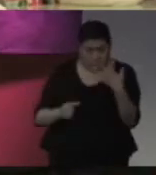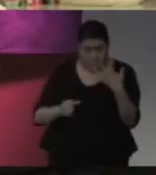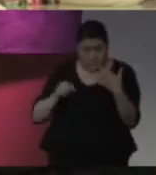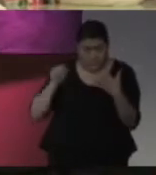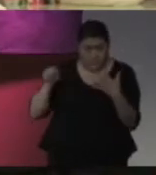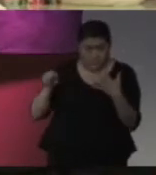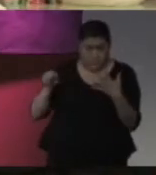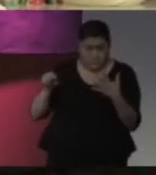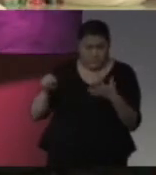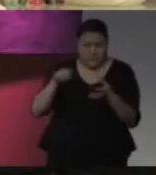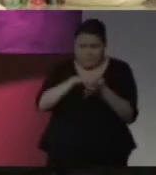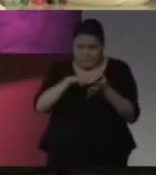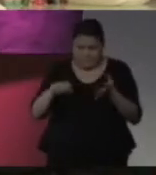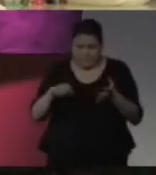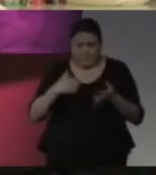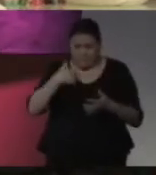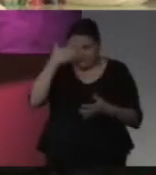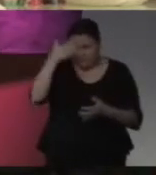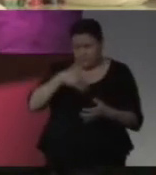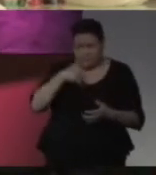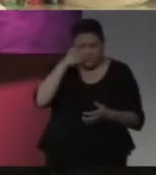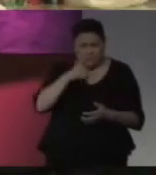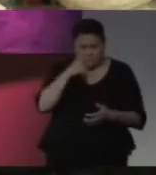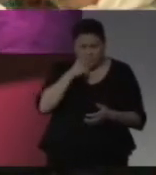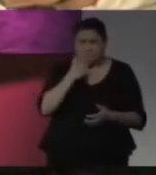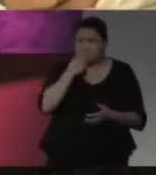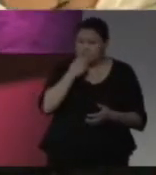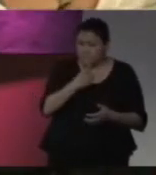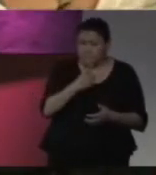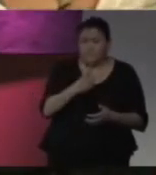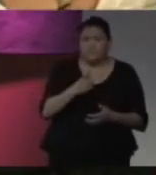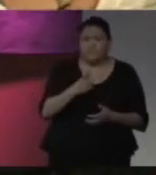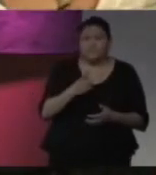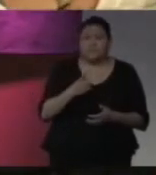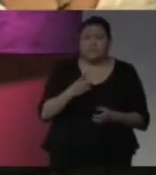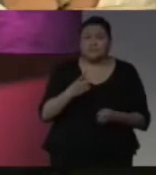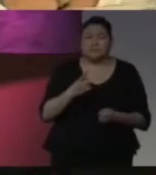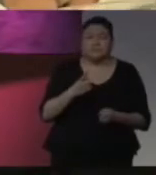Aunque si se habla y se discurre,